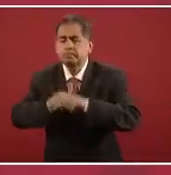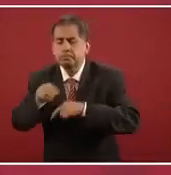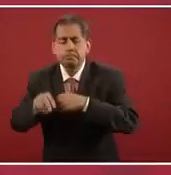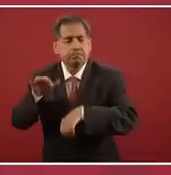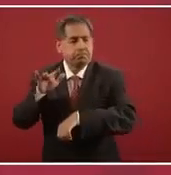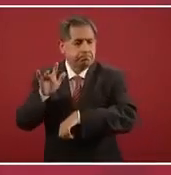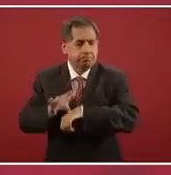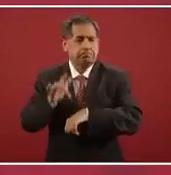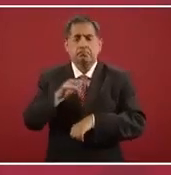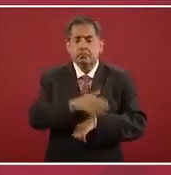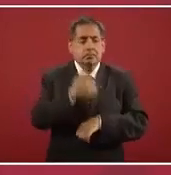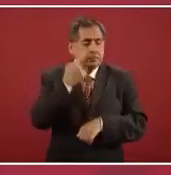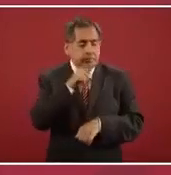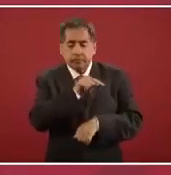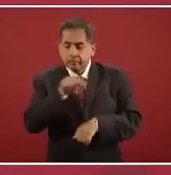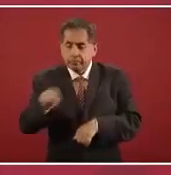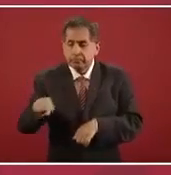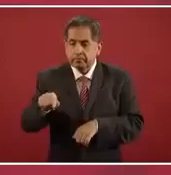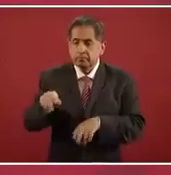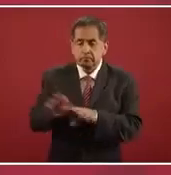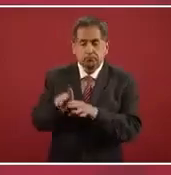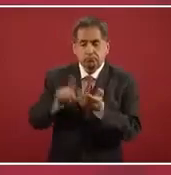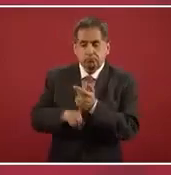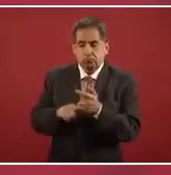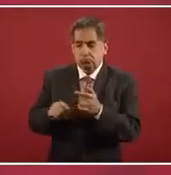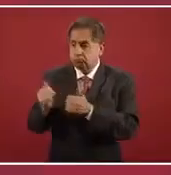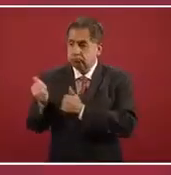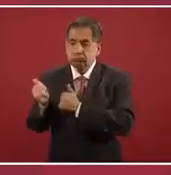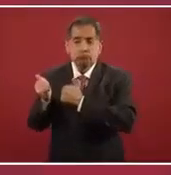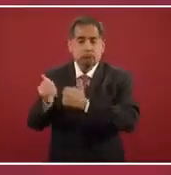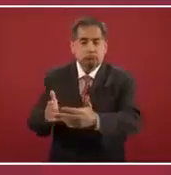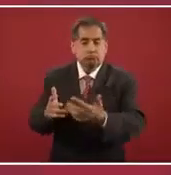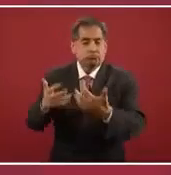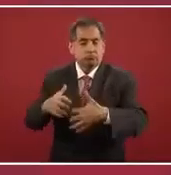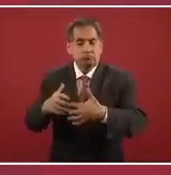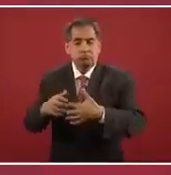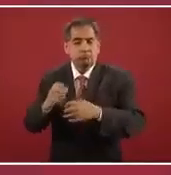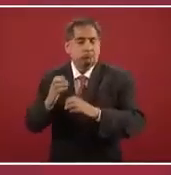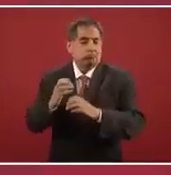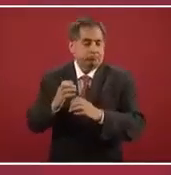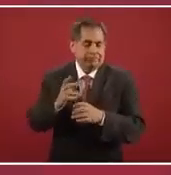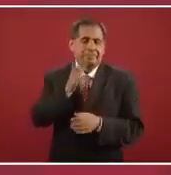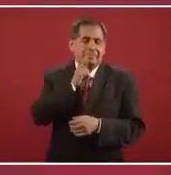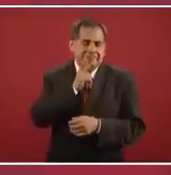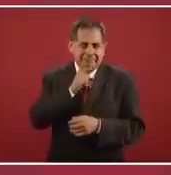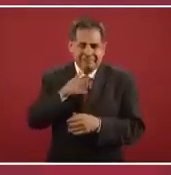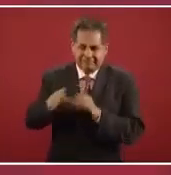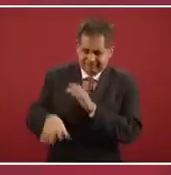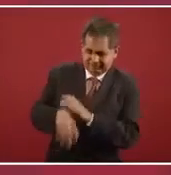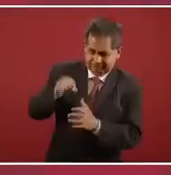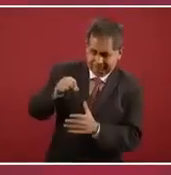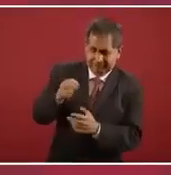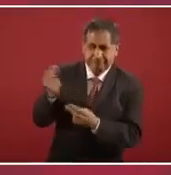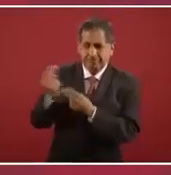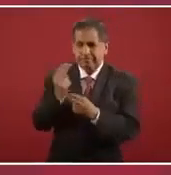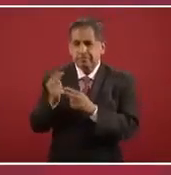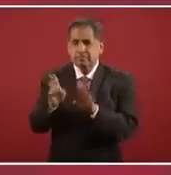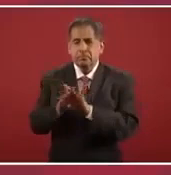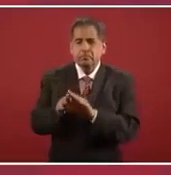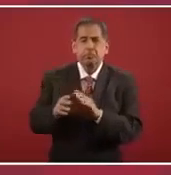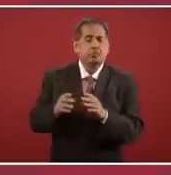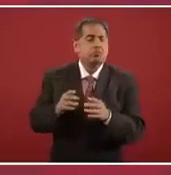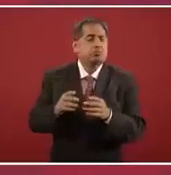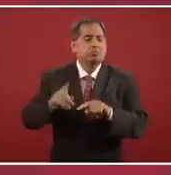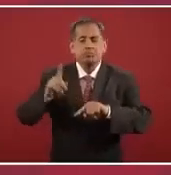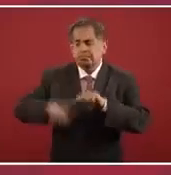también está viendo que la carga que va a llegar a las refinerías, o sea, el crudo, pues necesita tener un desalado